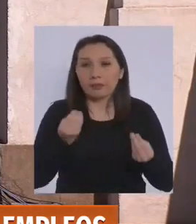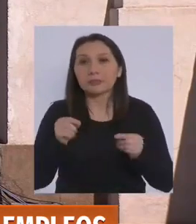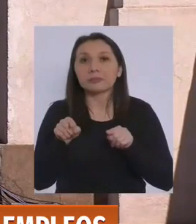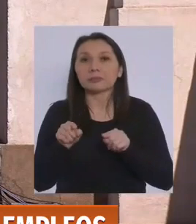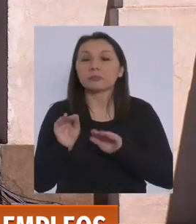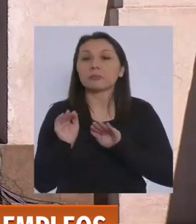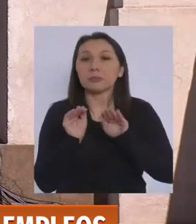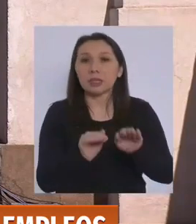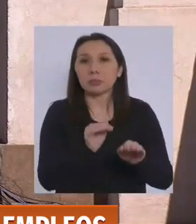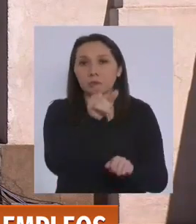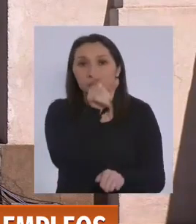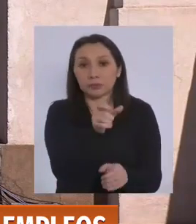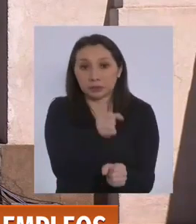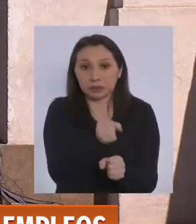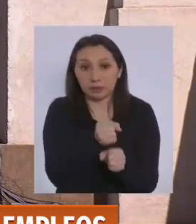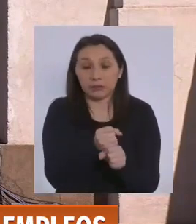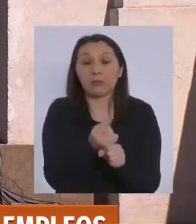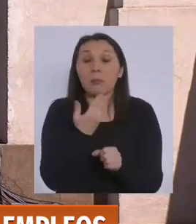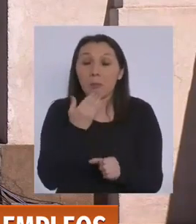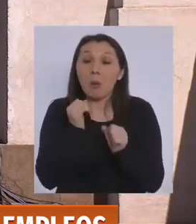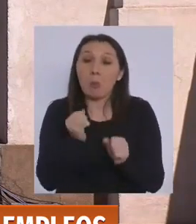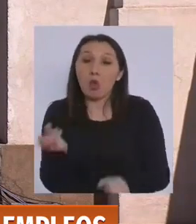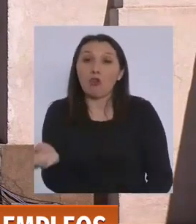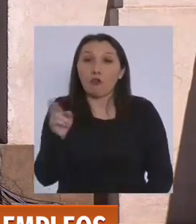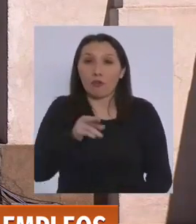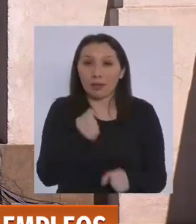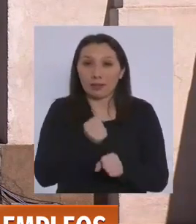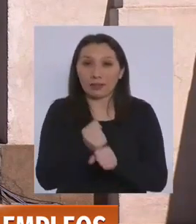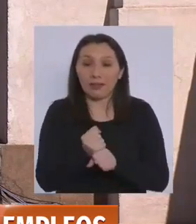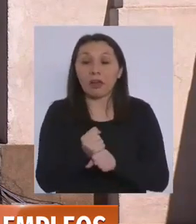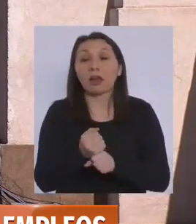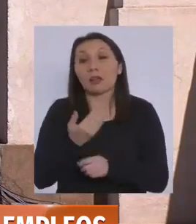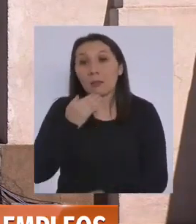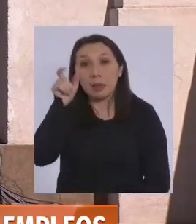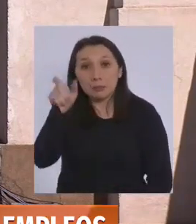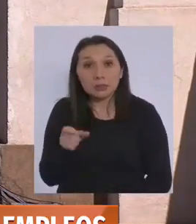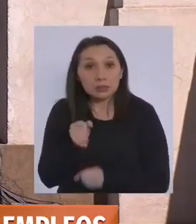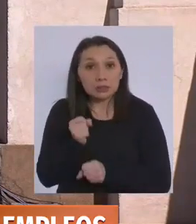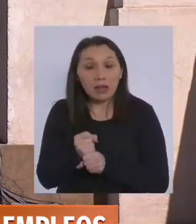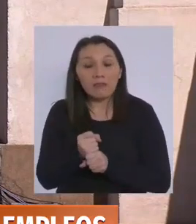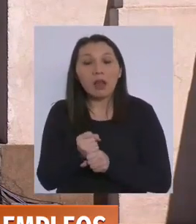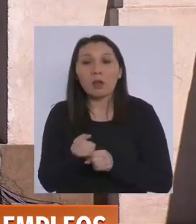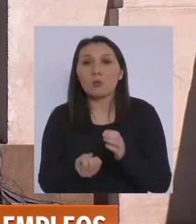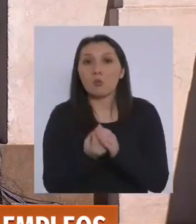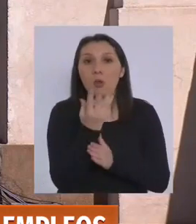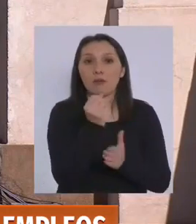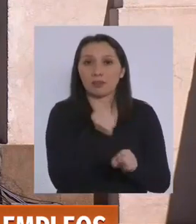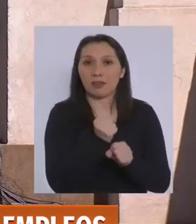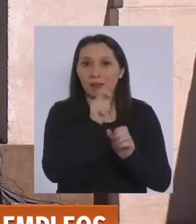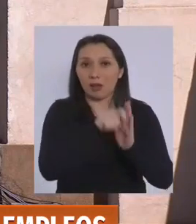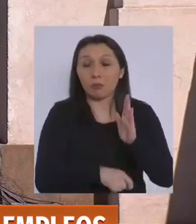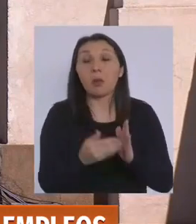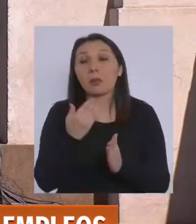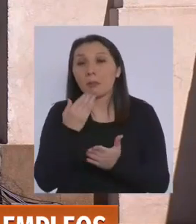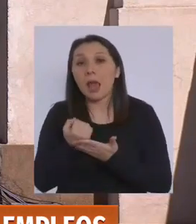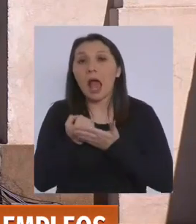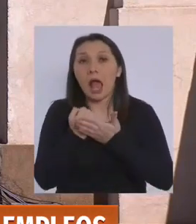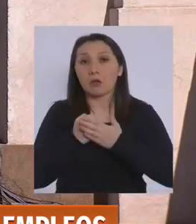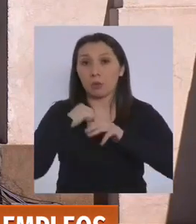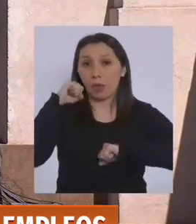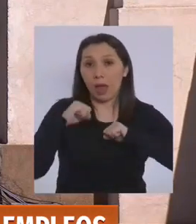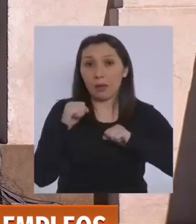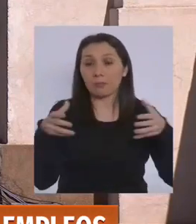como un apoyo al trabajador para que regrese, para el trabajador que se crea un puesto de trabajo, pero también es una ayuda a la